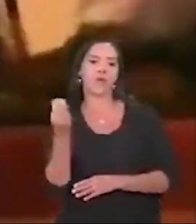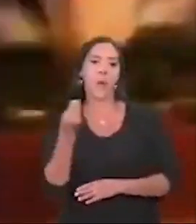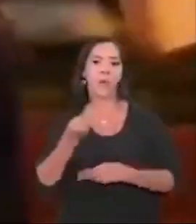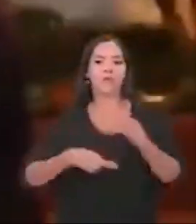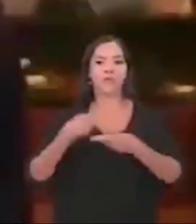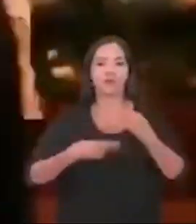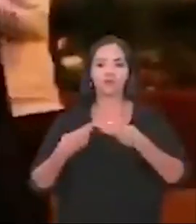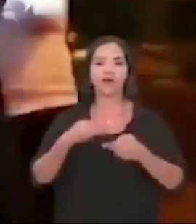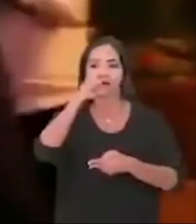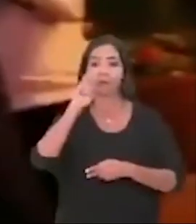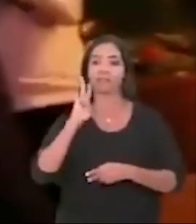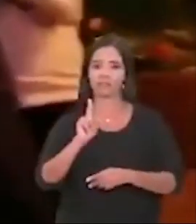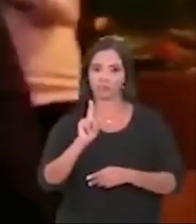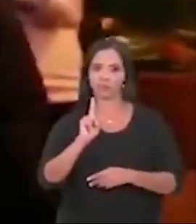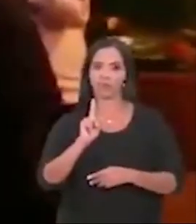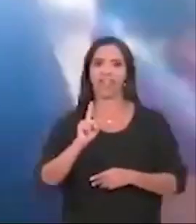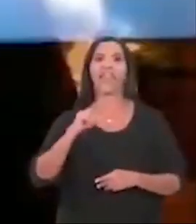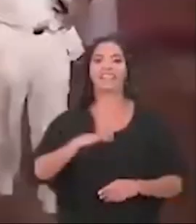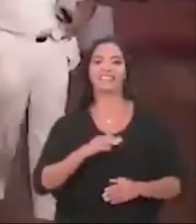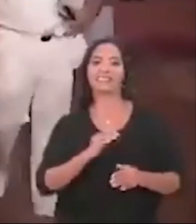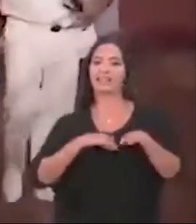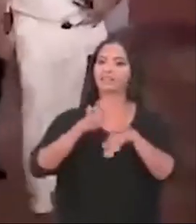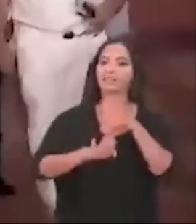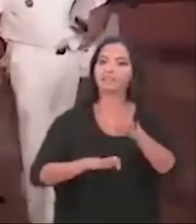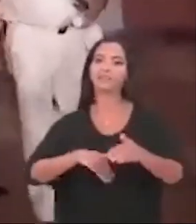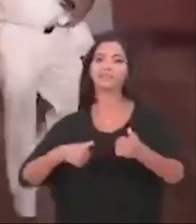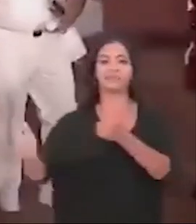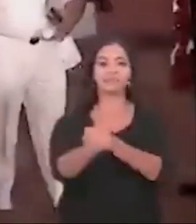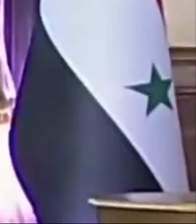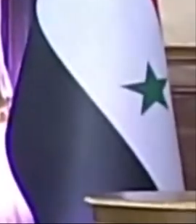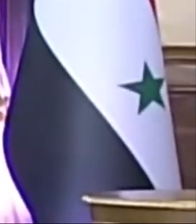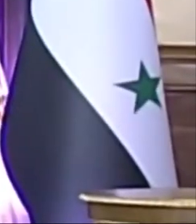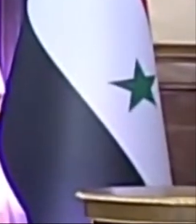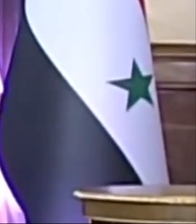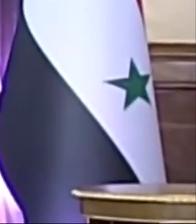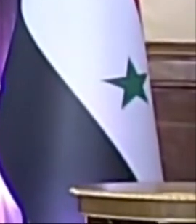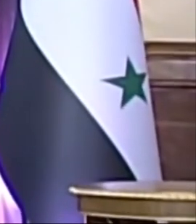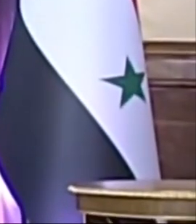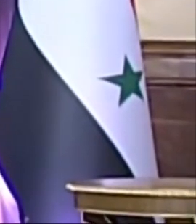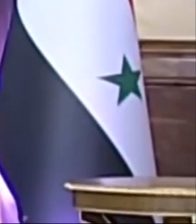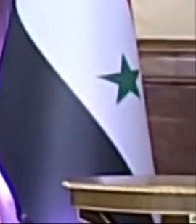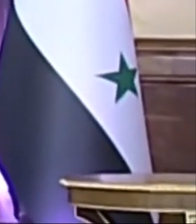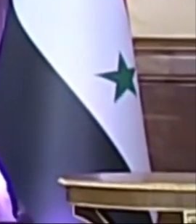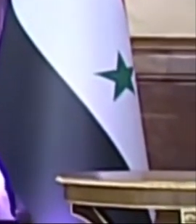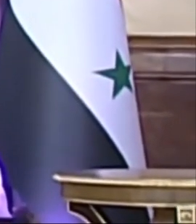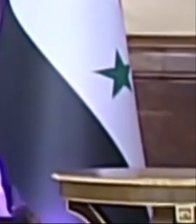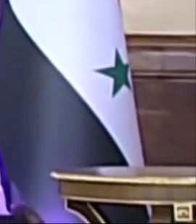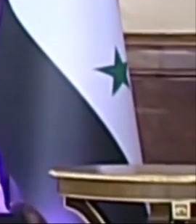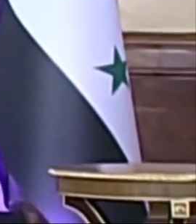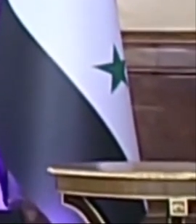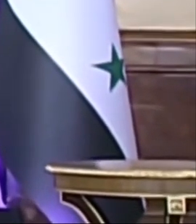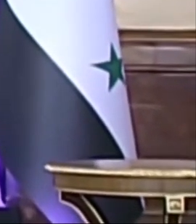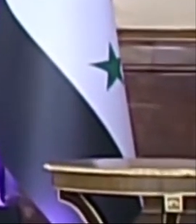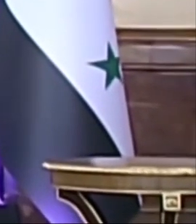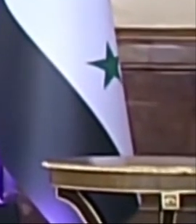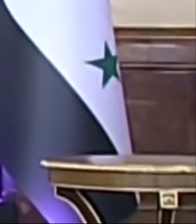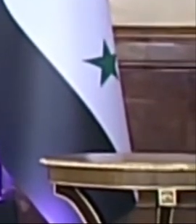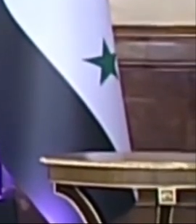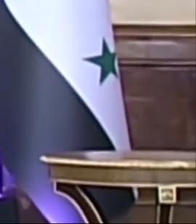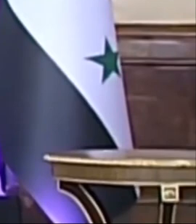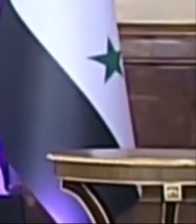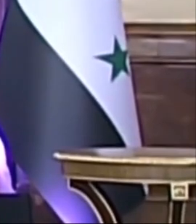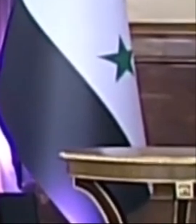activar un evento plebiscitario para lograr la salida del poder del presidente nicolás maduro para noticias 12